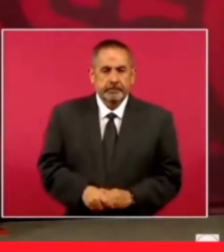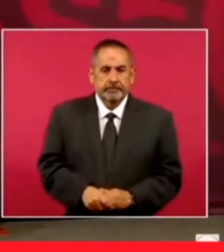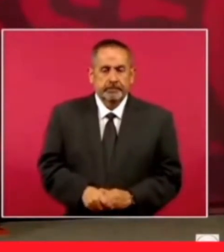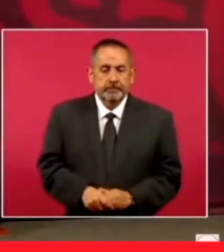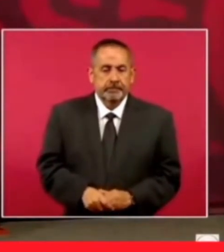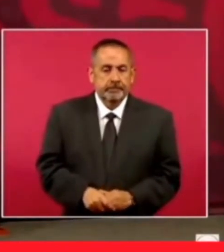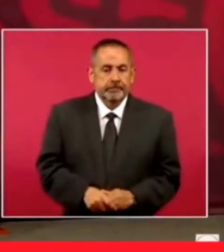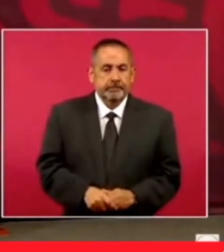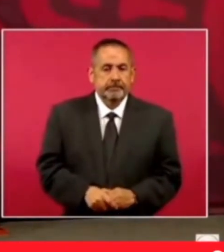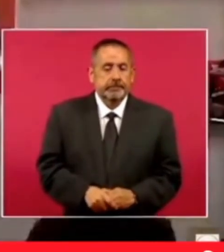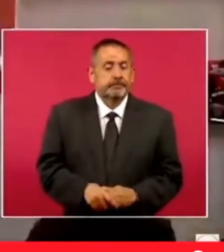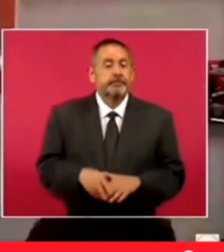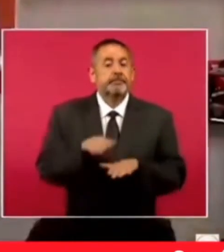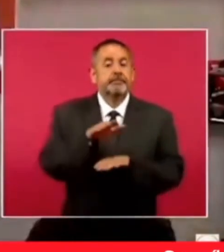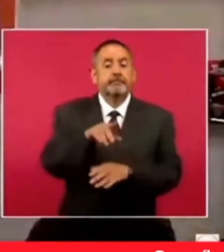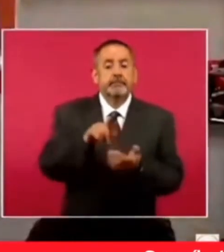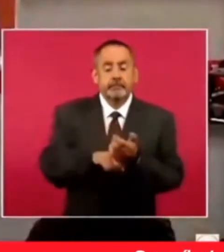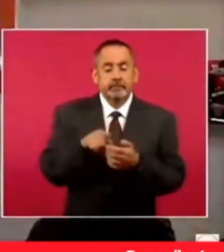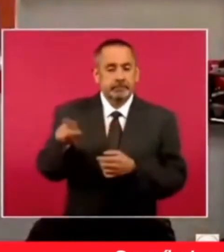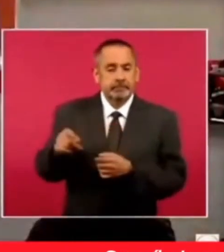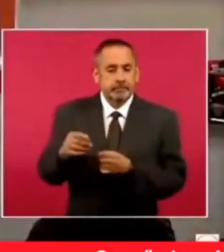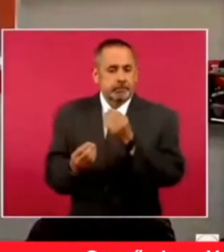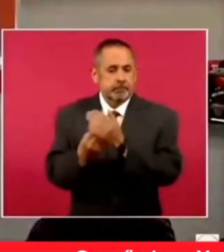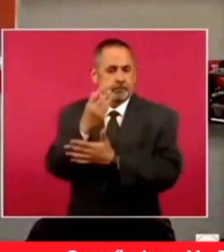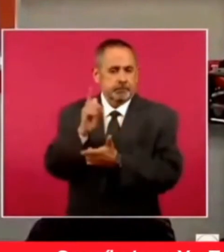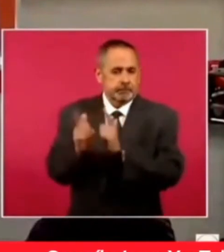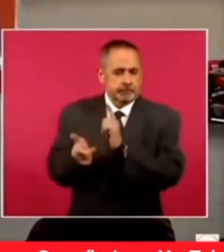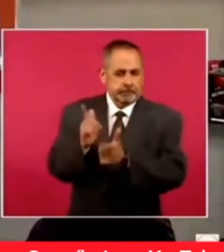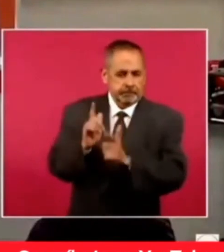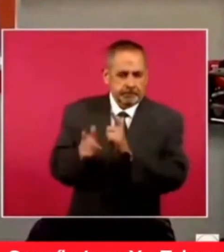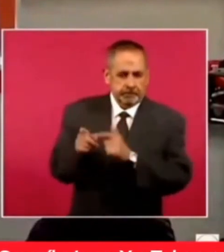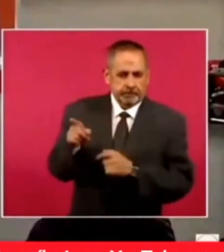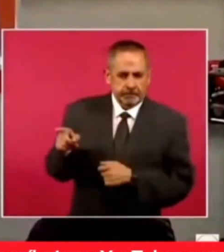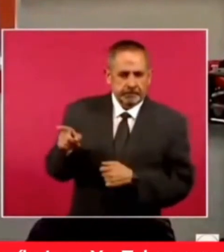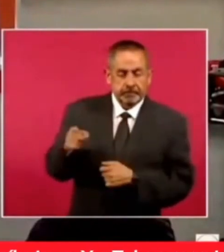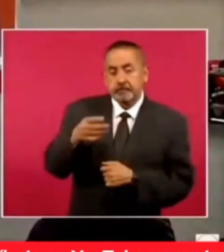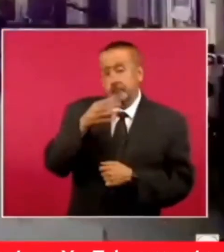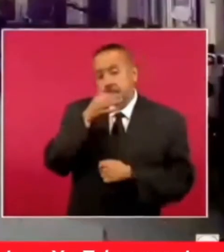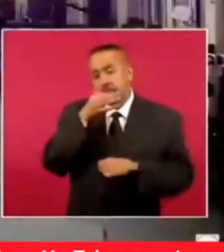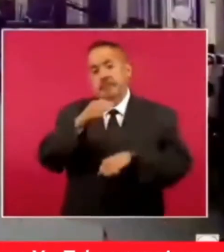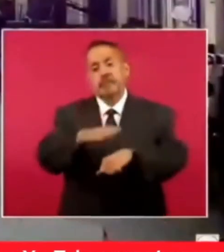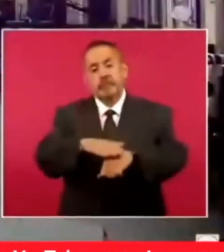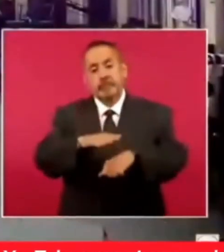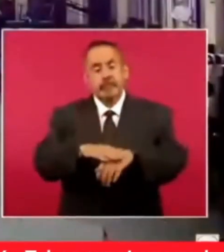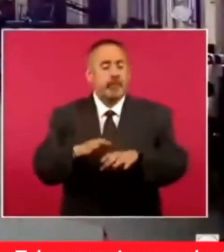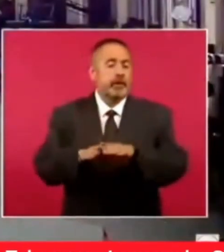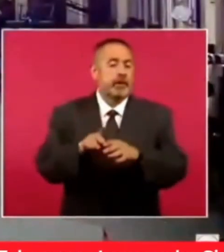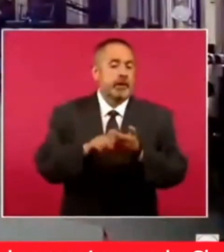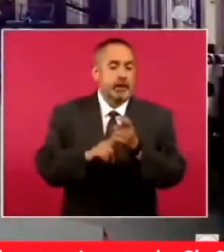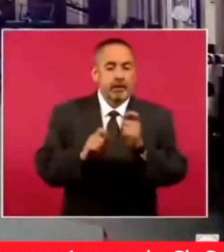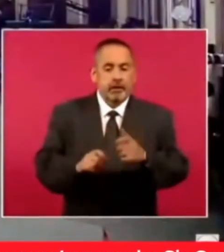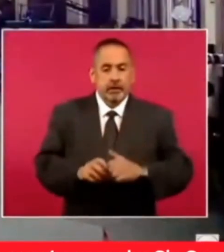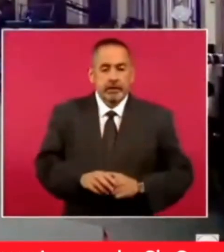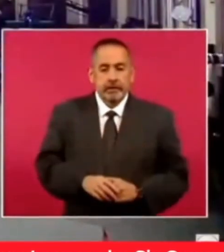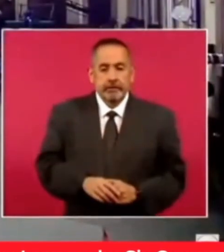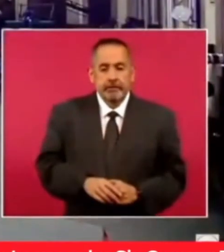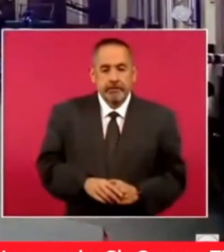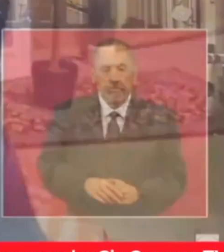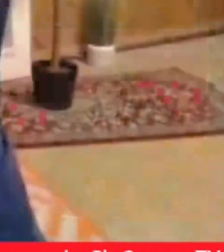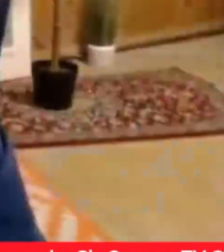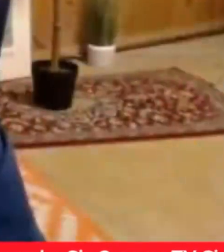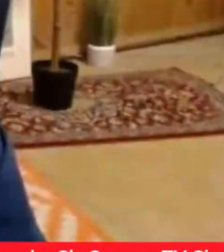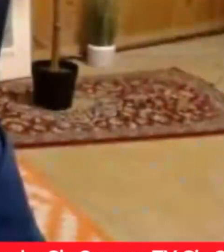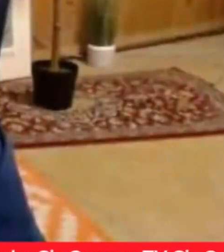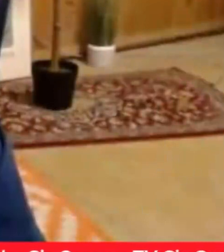Y en el caso de Nuevo Laredo, anuncio de que... Esta participación,